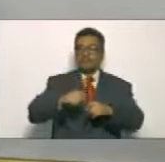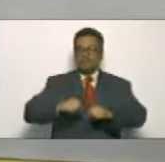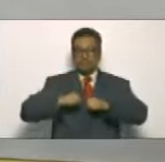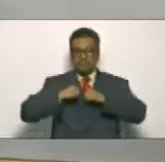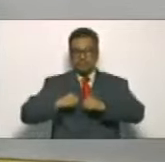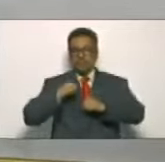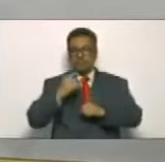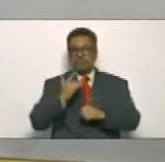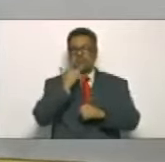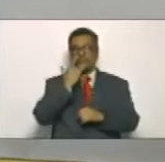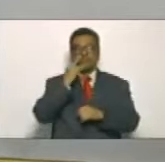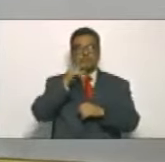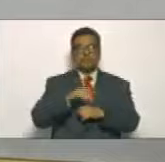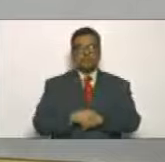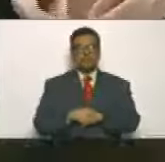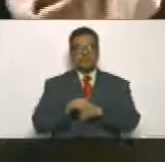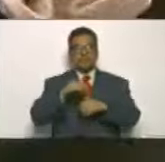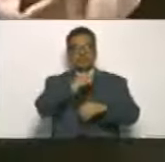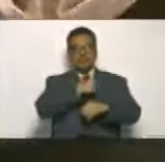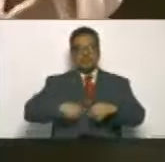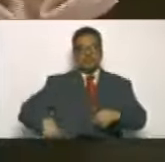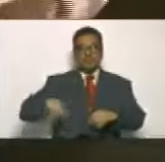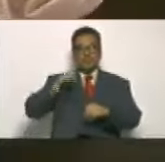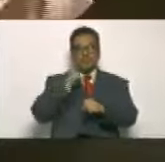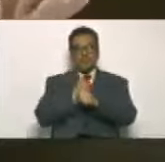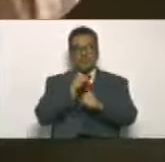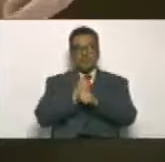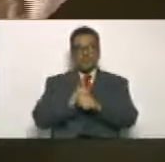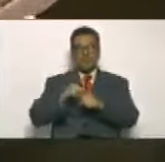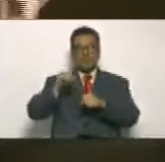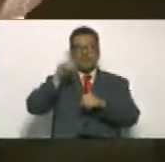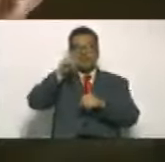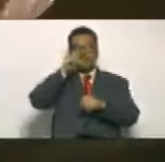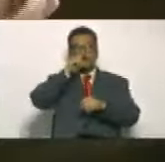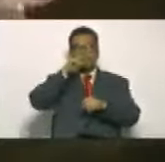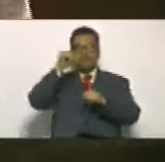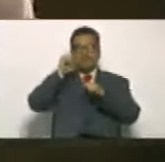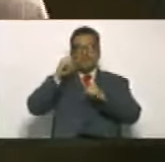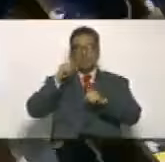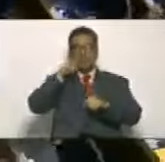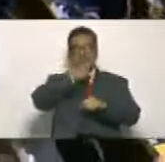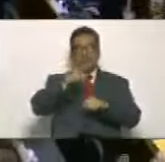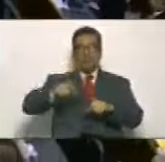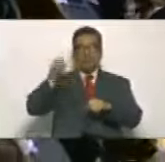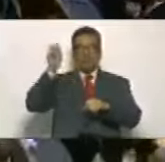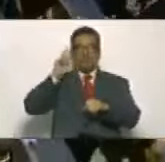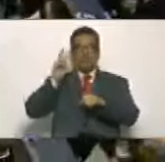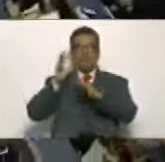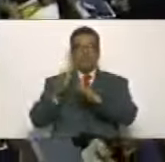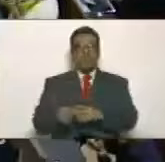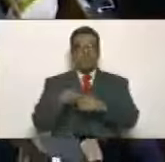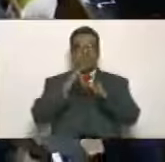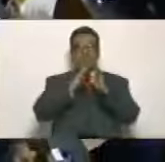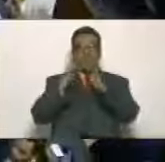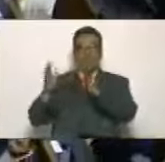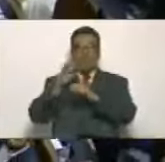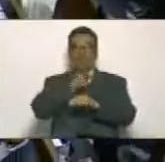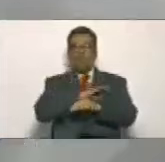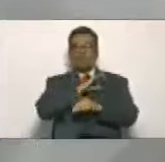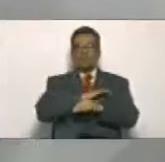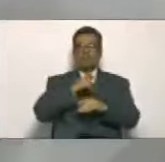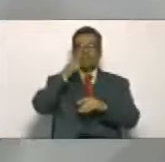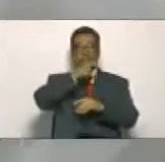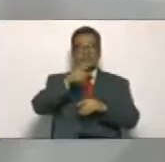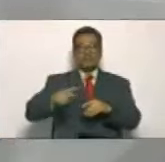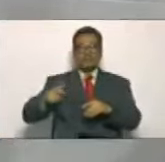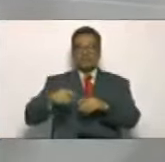coraje, la valentía del presidente obrero Nicolás Maduro, de este pueblo maravilloso, de todas las organizaciones sociales, del